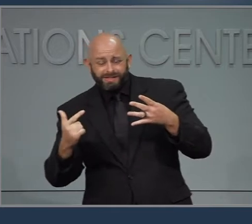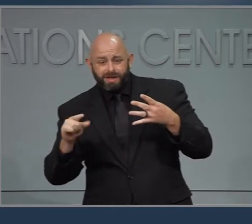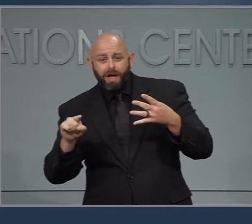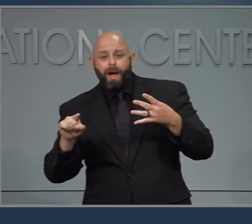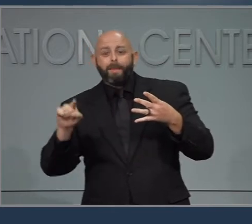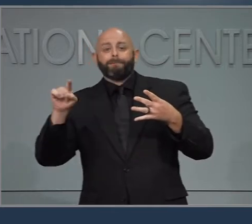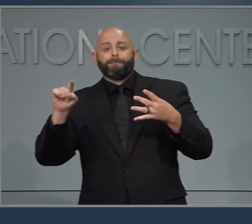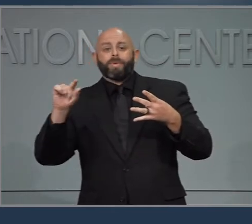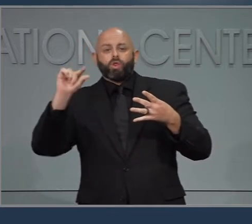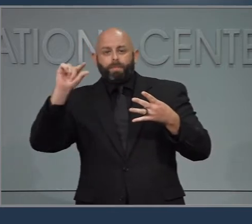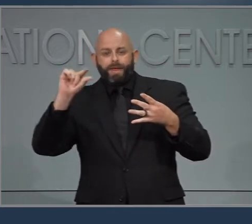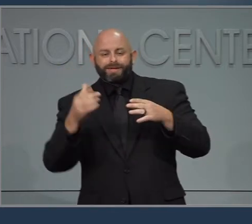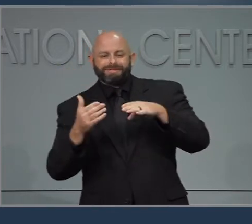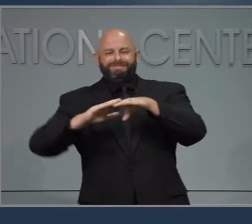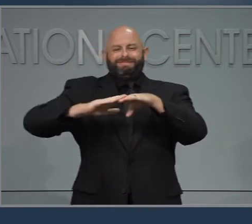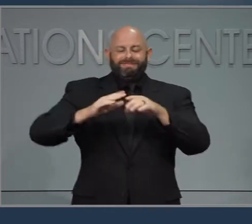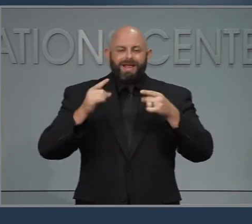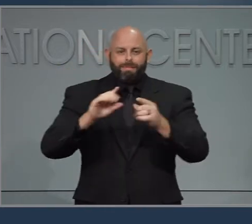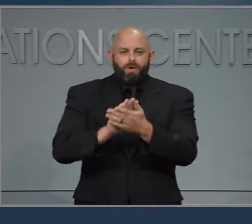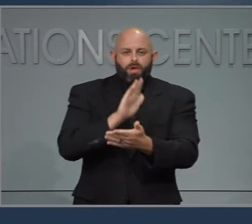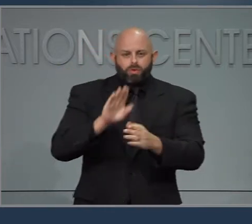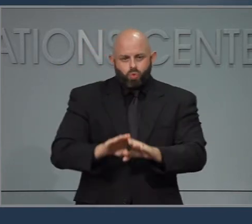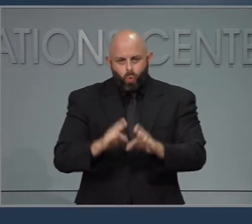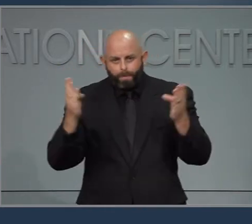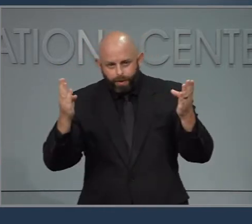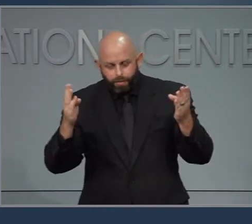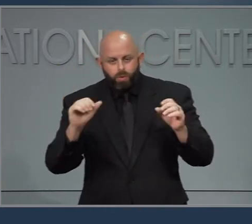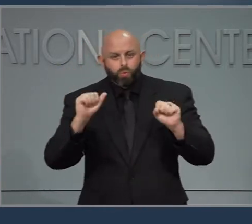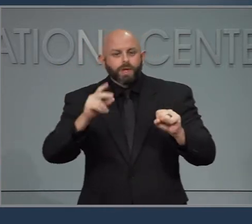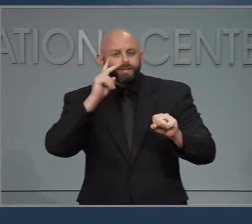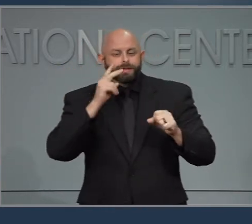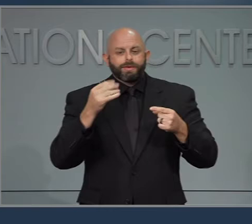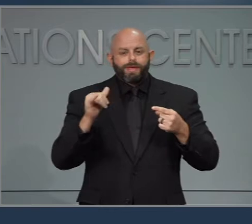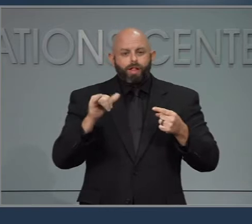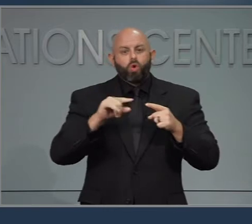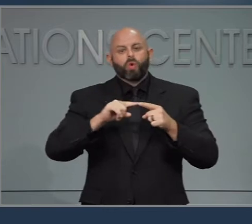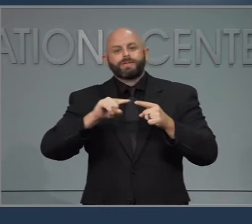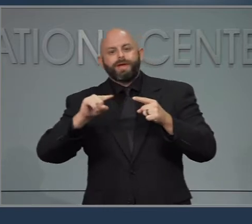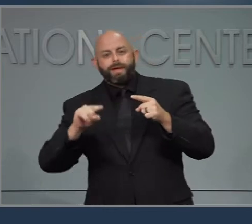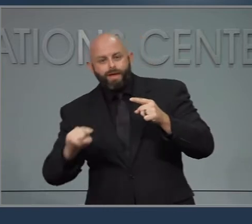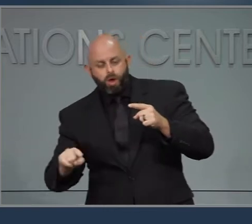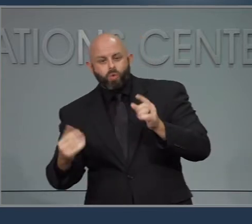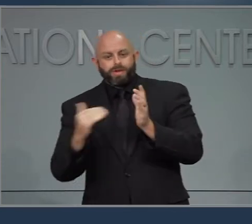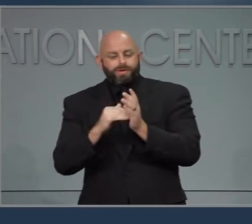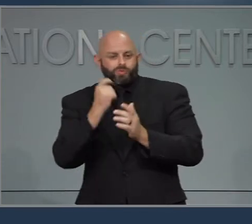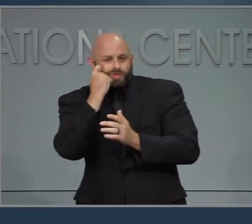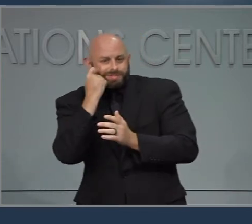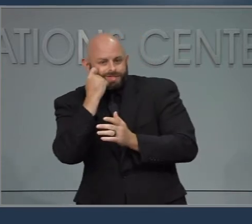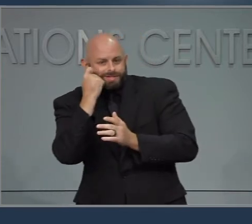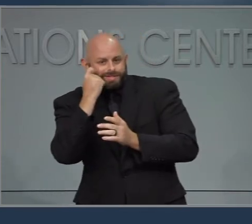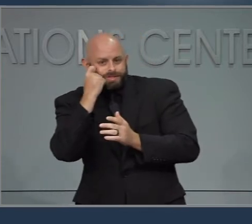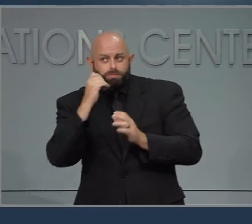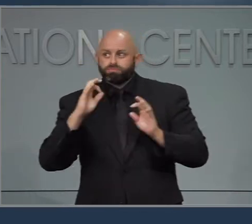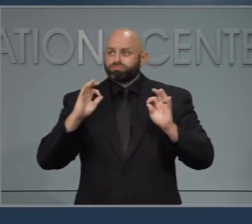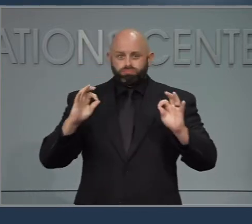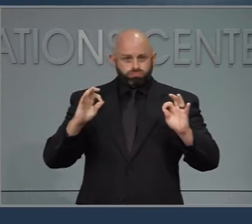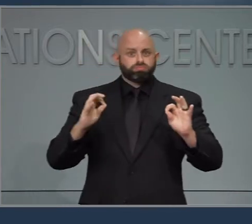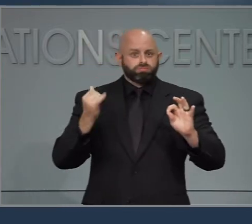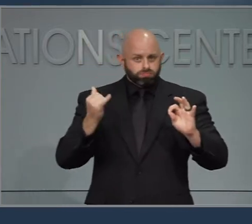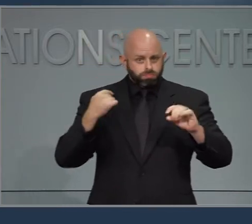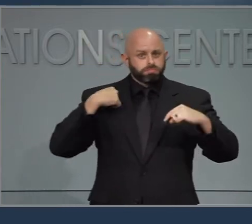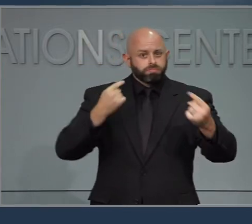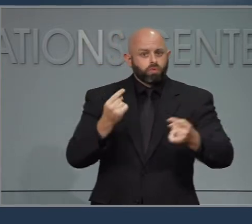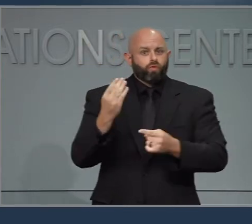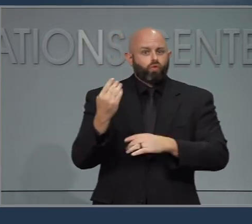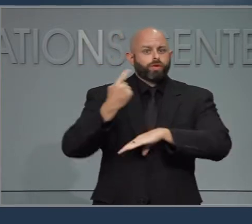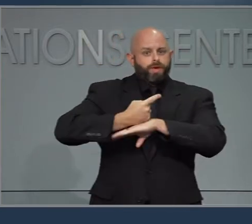agosto volvió a subir cuando abrieron las universidades y luego ven la línea amarilla que vuelve a bajar un poco y nuestros casos se están estabilizando en